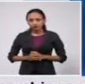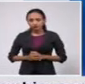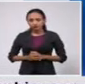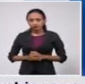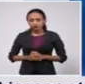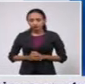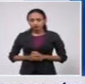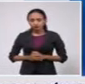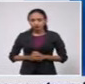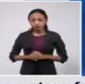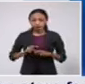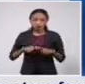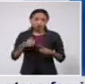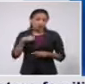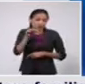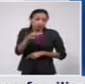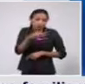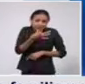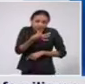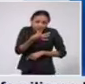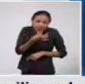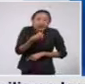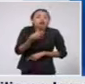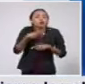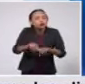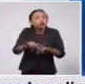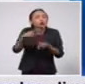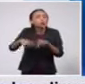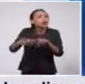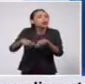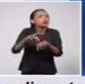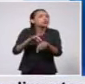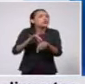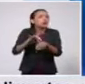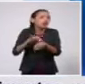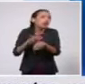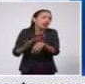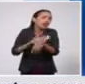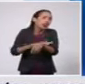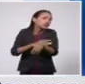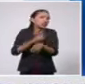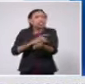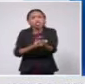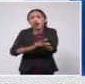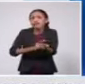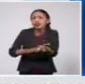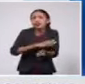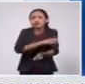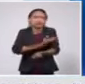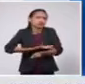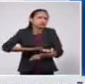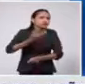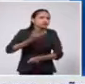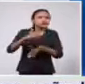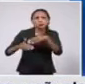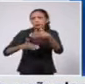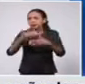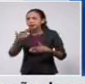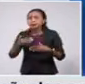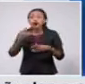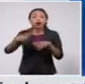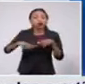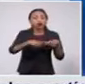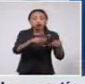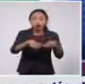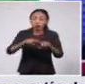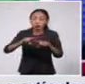un grupo de comorbilidades que nos acompañan normalmente. Por lo tanto, el riesgo es todavía mucho